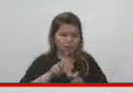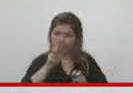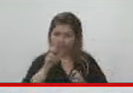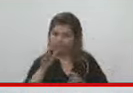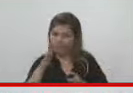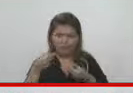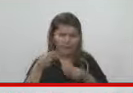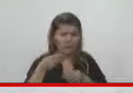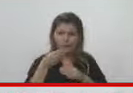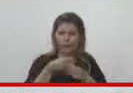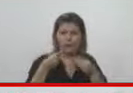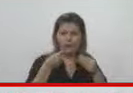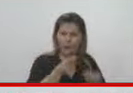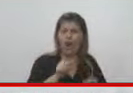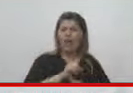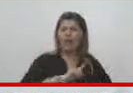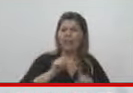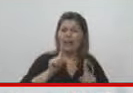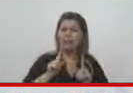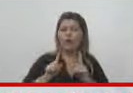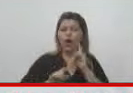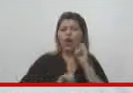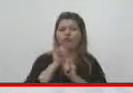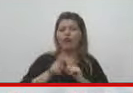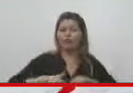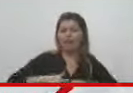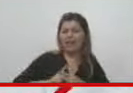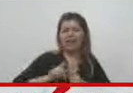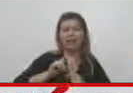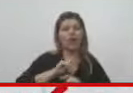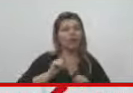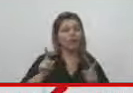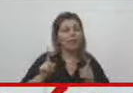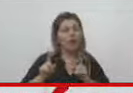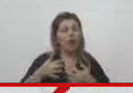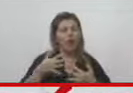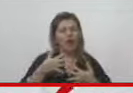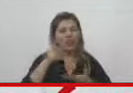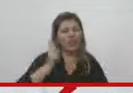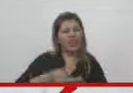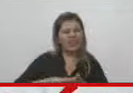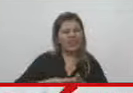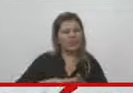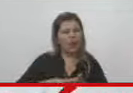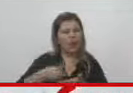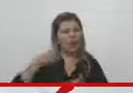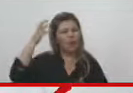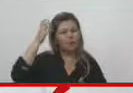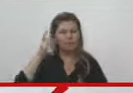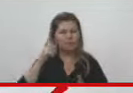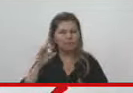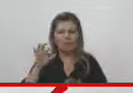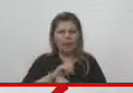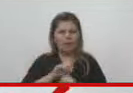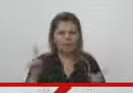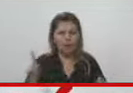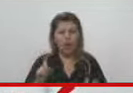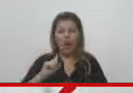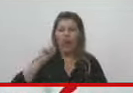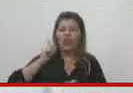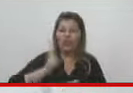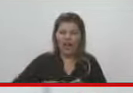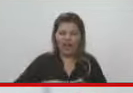existieron informes técnicos ni dictamen jurídicos. Es decir, todo lo que tiene que hacer un DNU, un decreto,